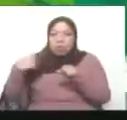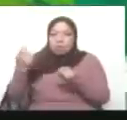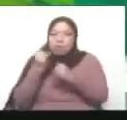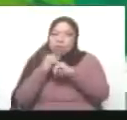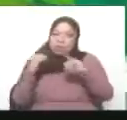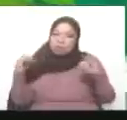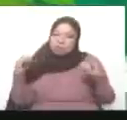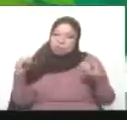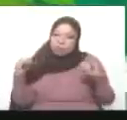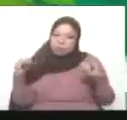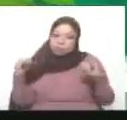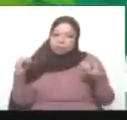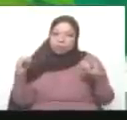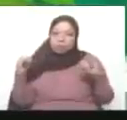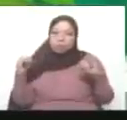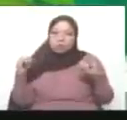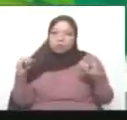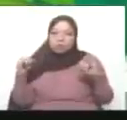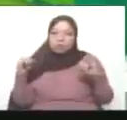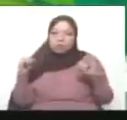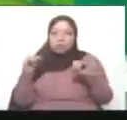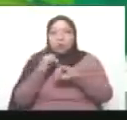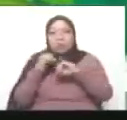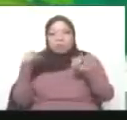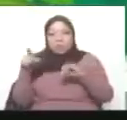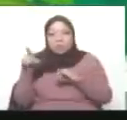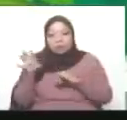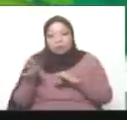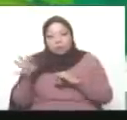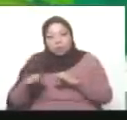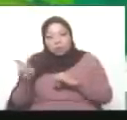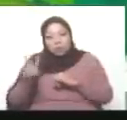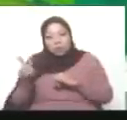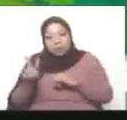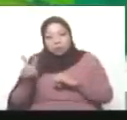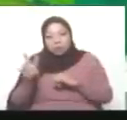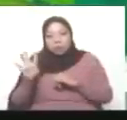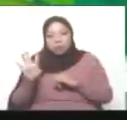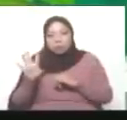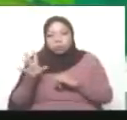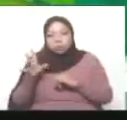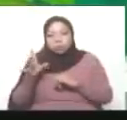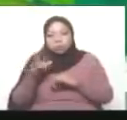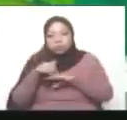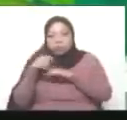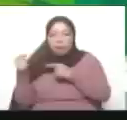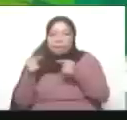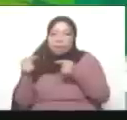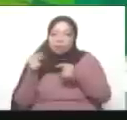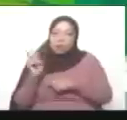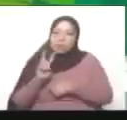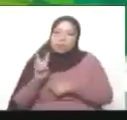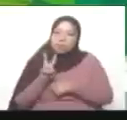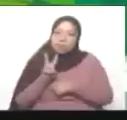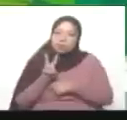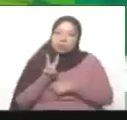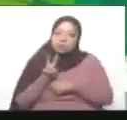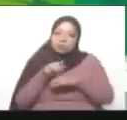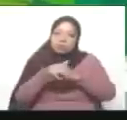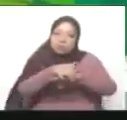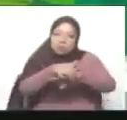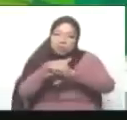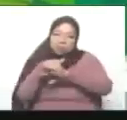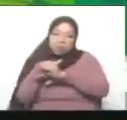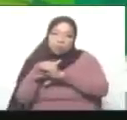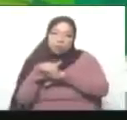independencia de la Guyana británica por eso es que el Imperio británico negocia con Venezuela porque le va